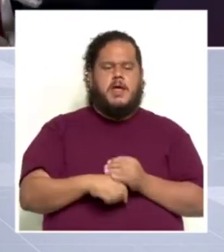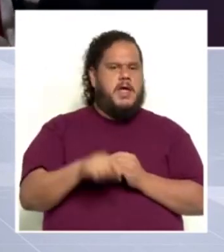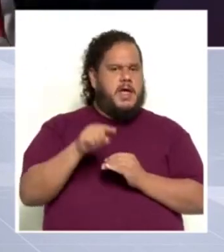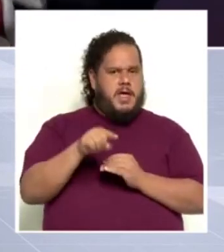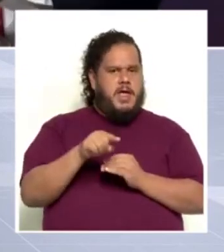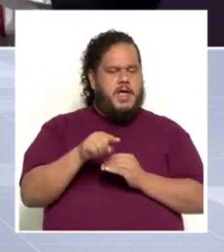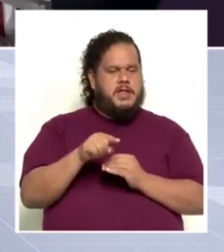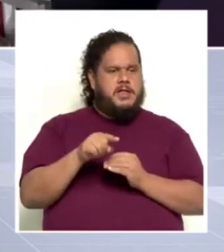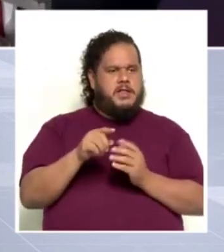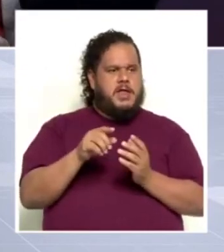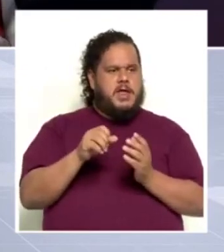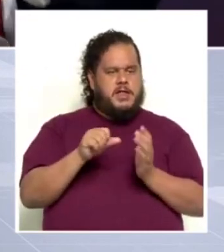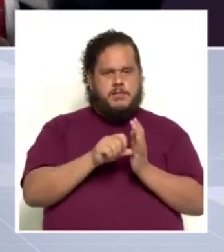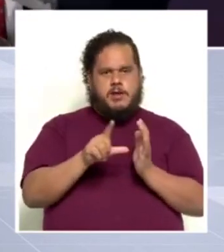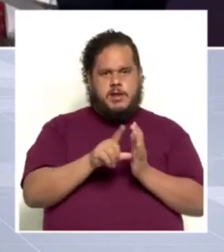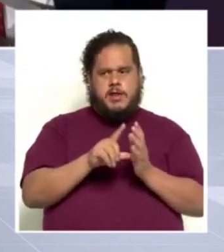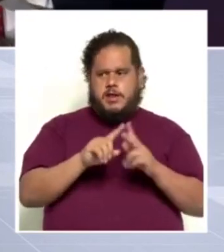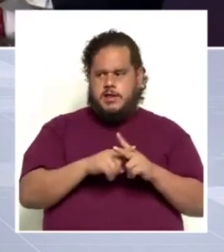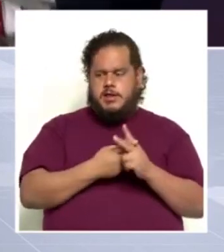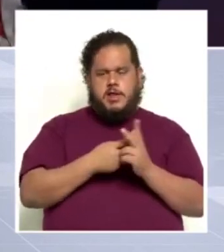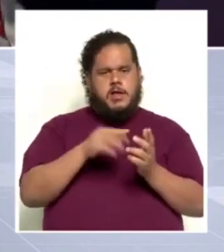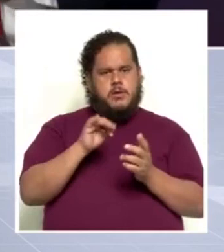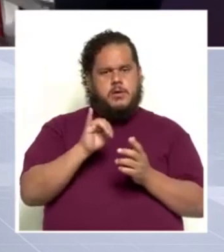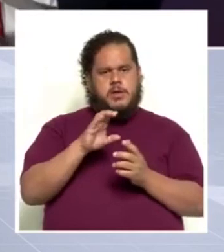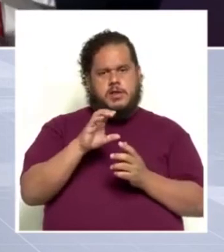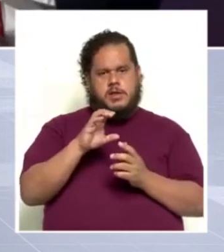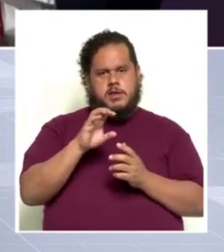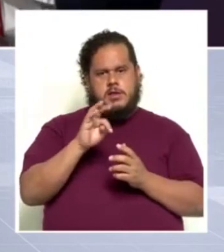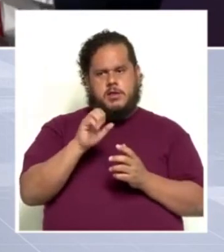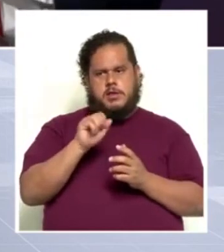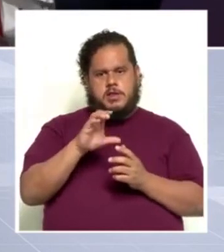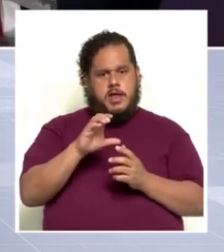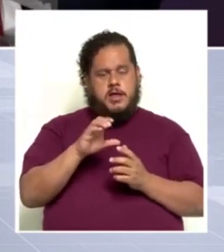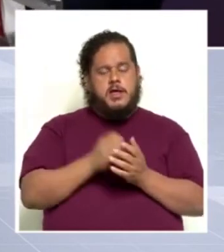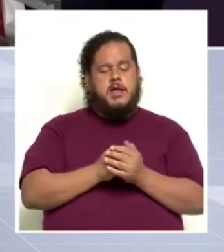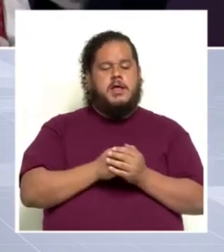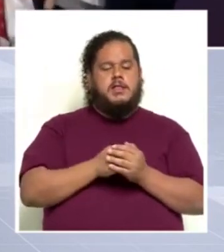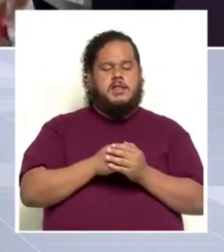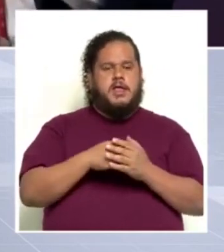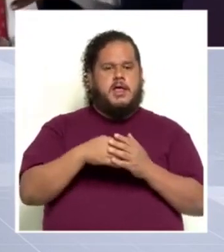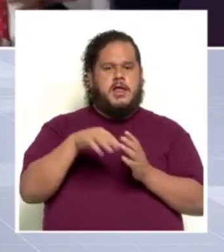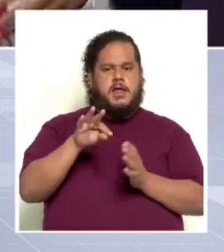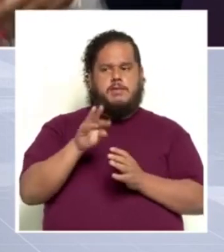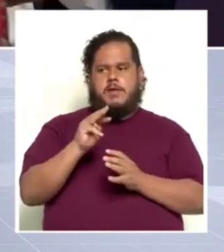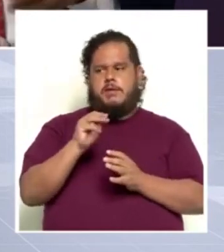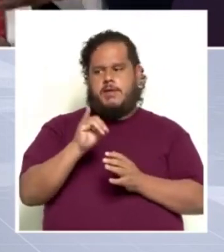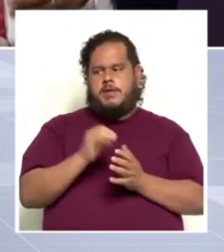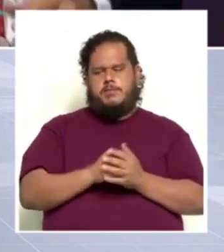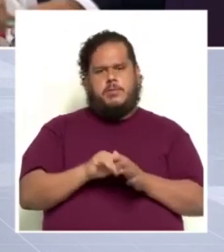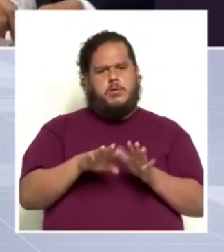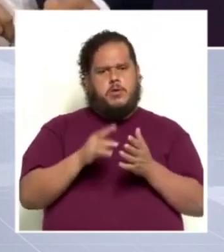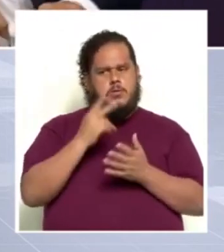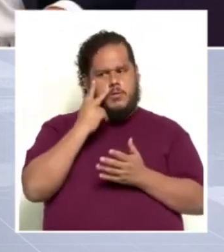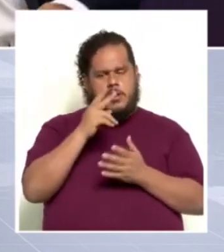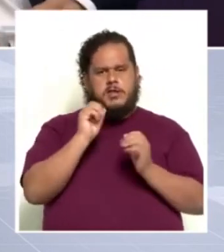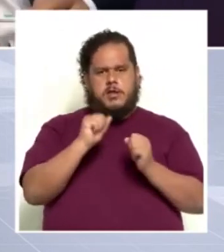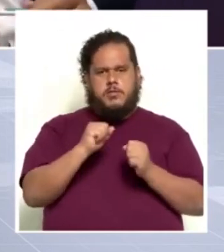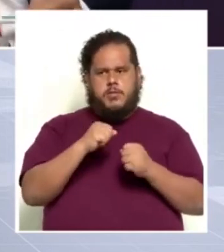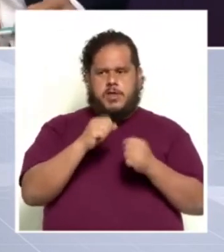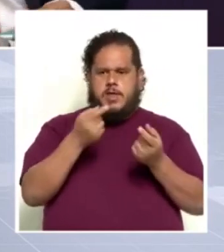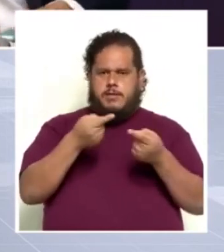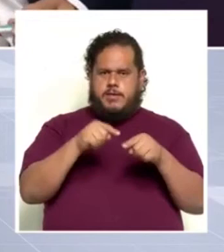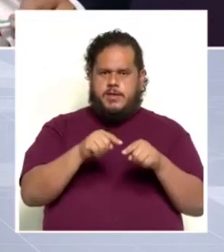Este Congreso inicia con el tic-tac del Fondo Monetario Internacional. ¿Cómo ¿cómo ves que puede darse la